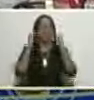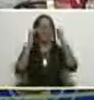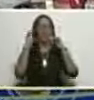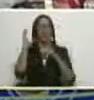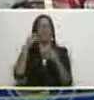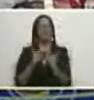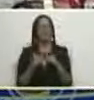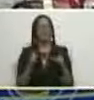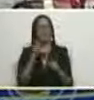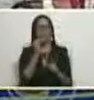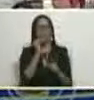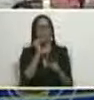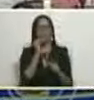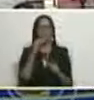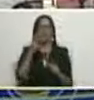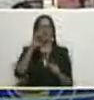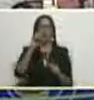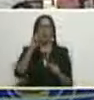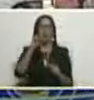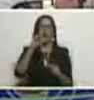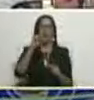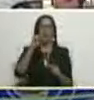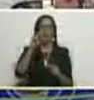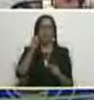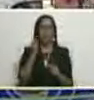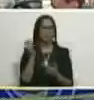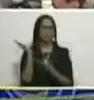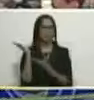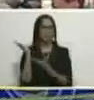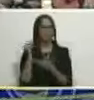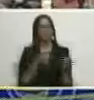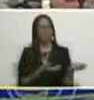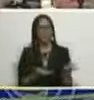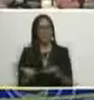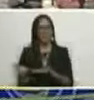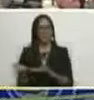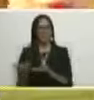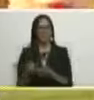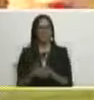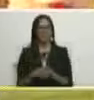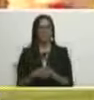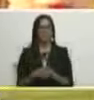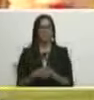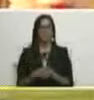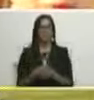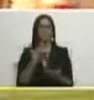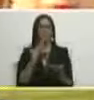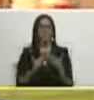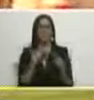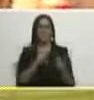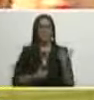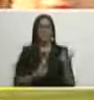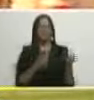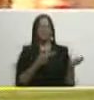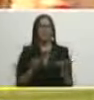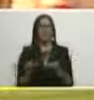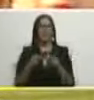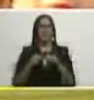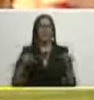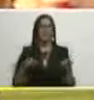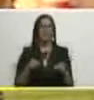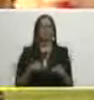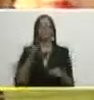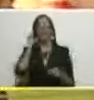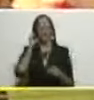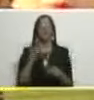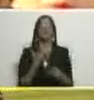libre. Muchacha, Corina Gabriela, bienvenida. Gracias, presidente. Saludos, bienvenido a la tierra de Josefa Camejo,